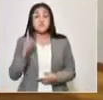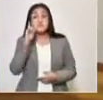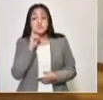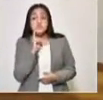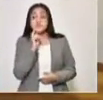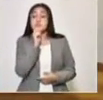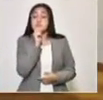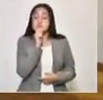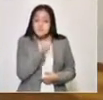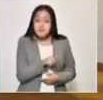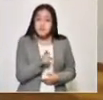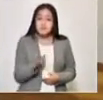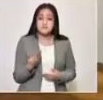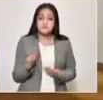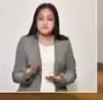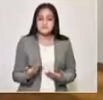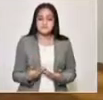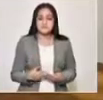diputadas.